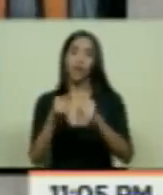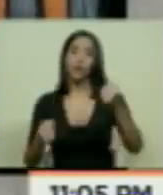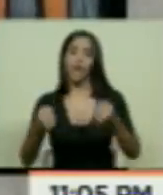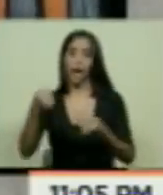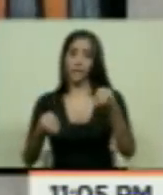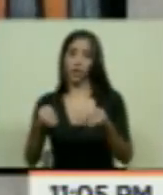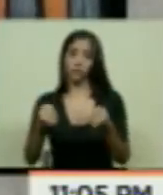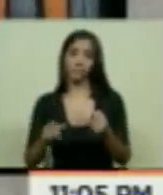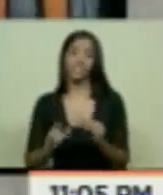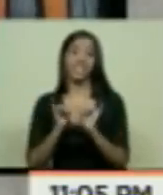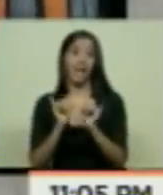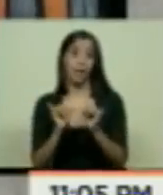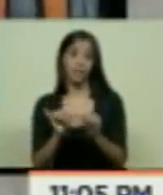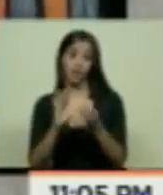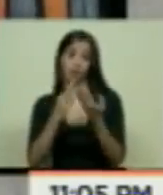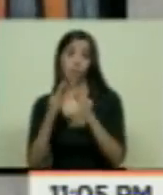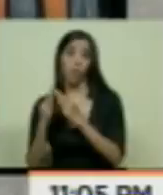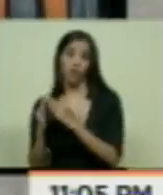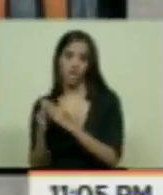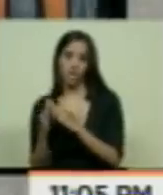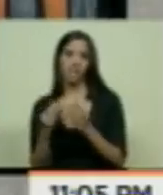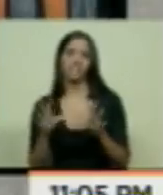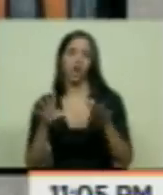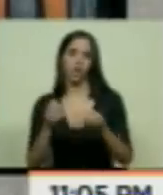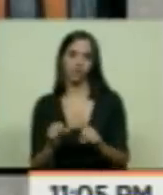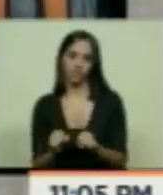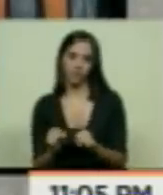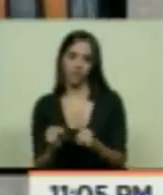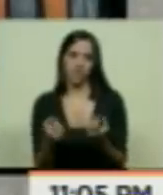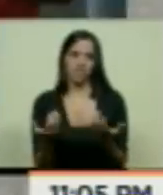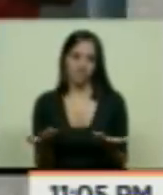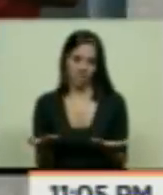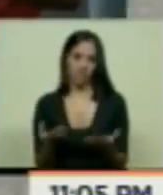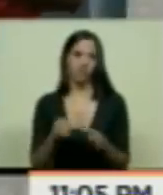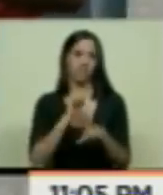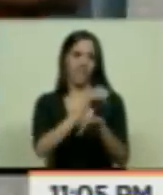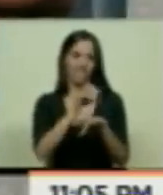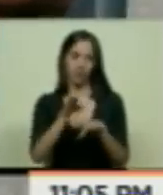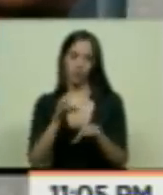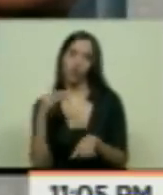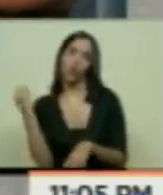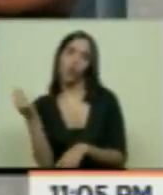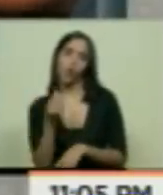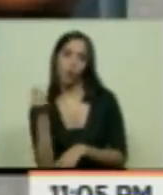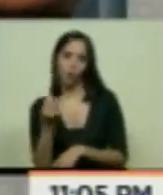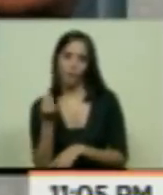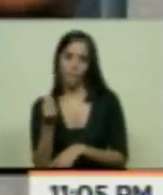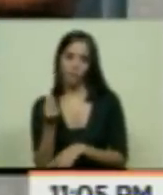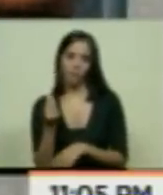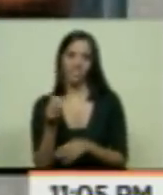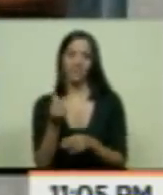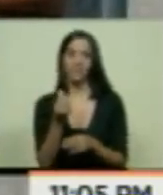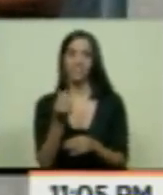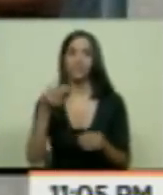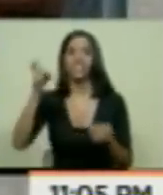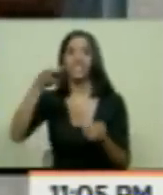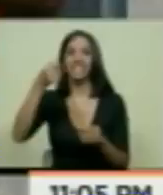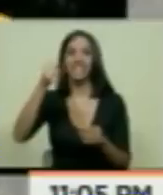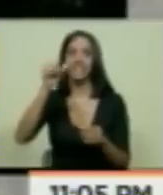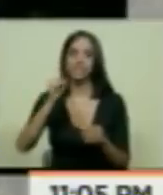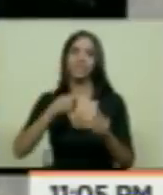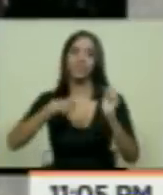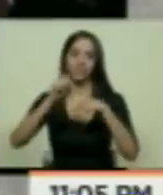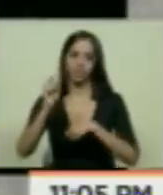decir, que la misma comunidad va a ser la contraloría tanto de la distribución como del precio del gas que va a ser